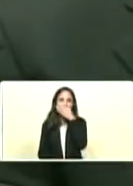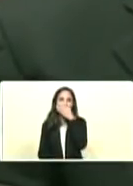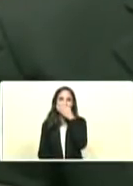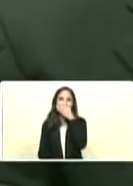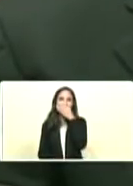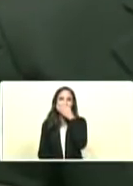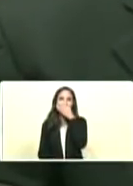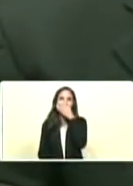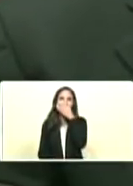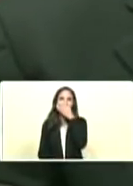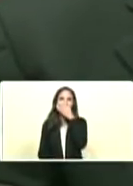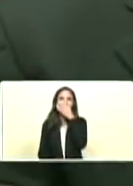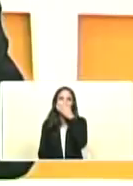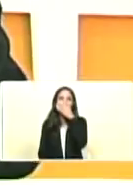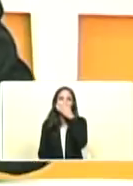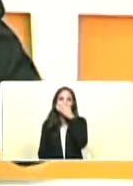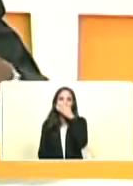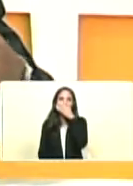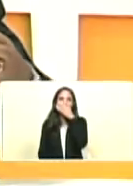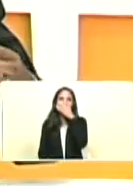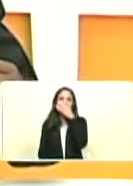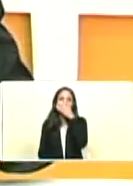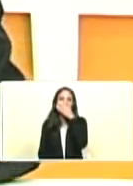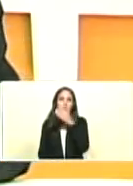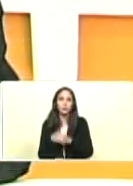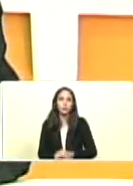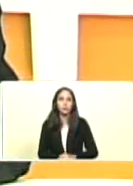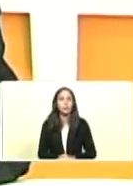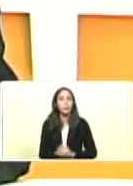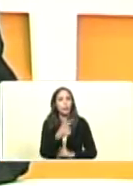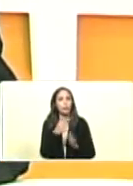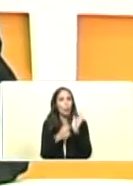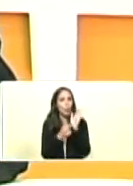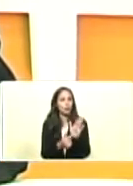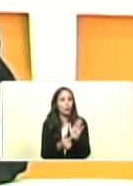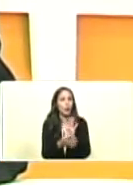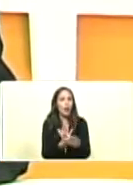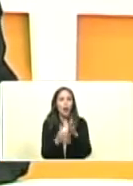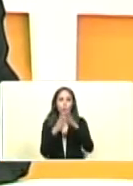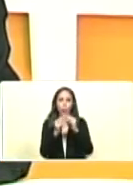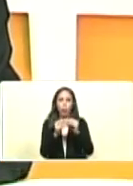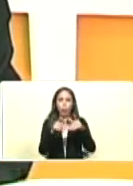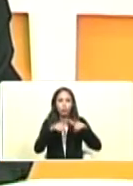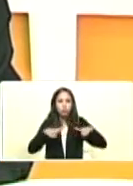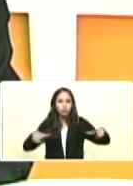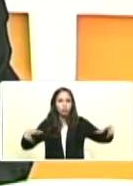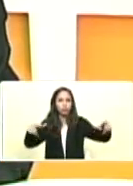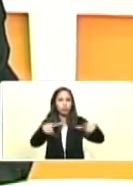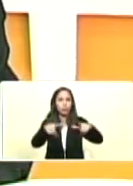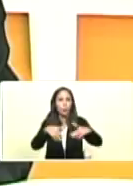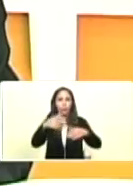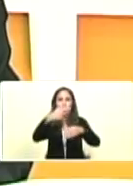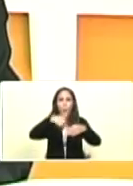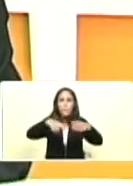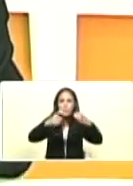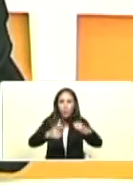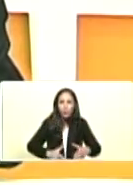respaldado en la faja petrolífera del Orinoco, que tiene 300 mil millones de barriles de